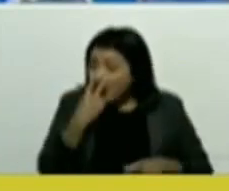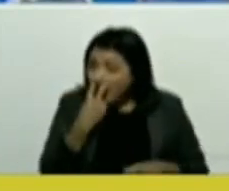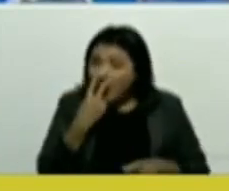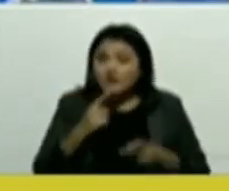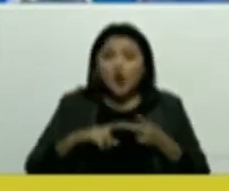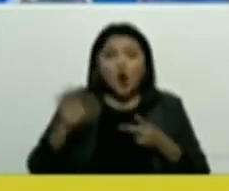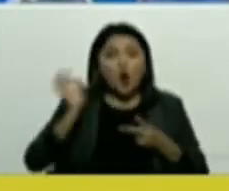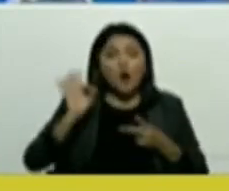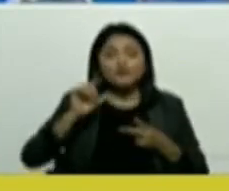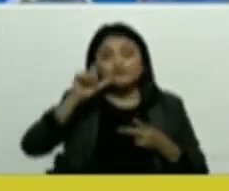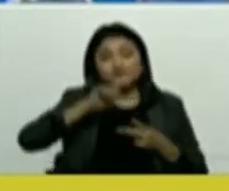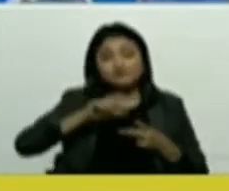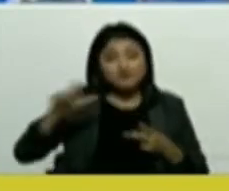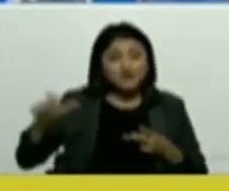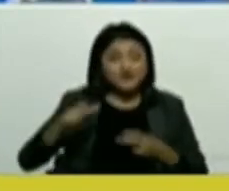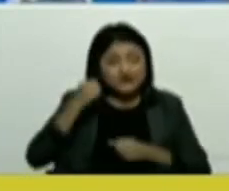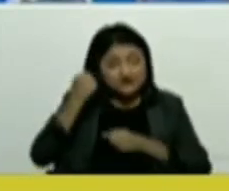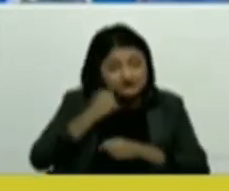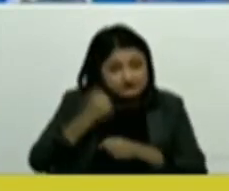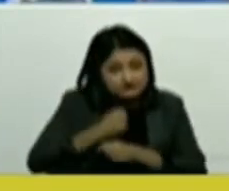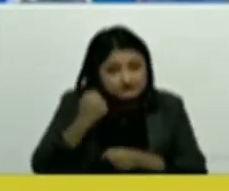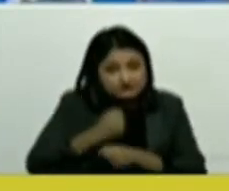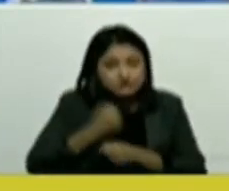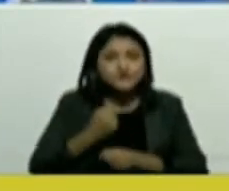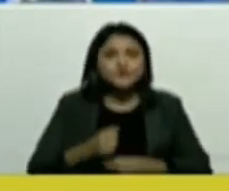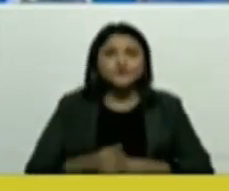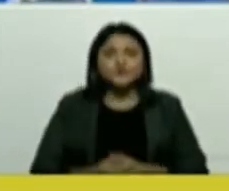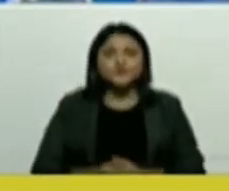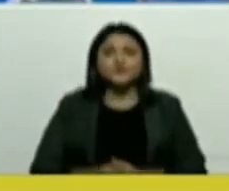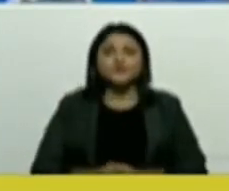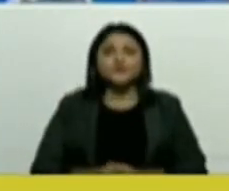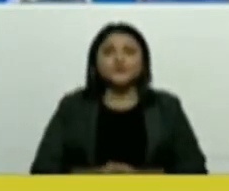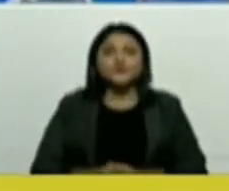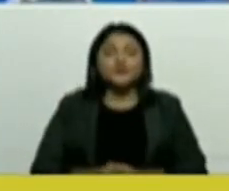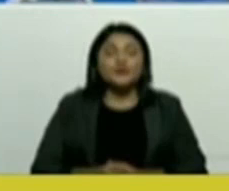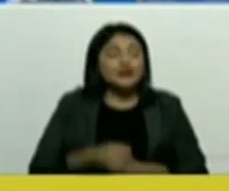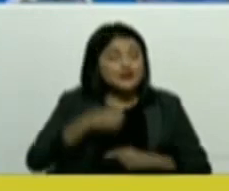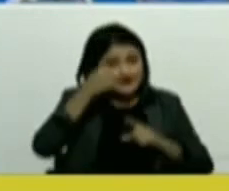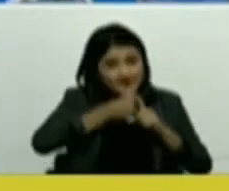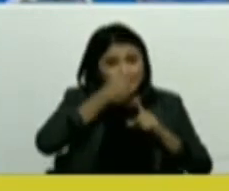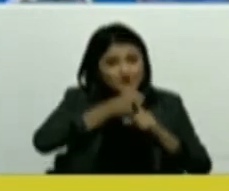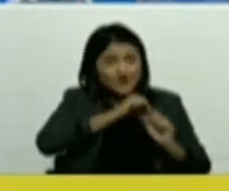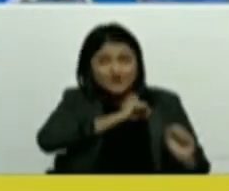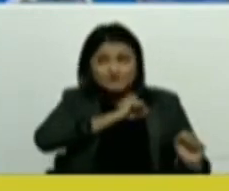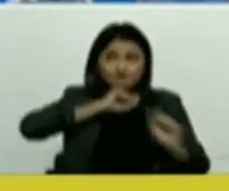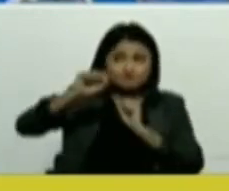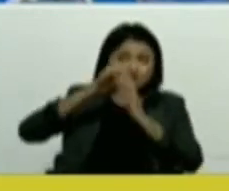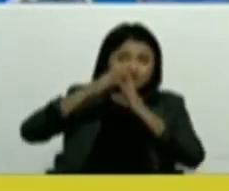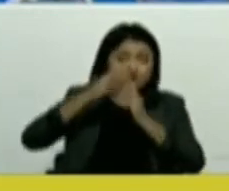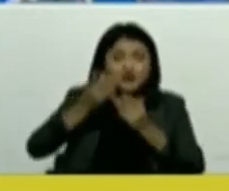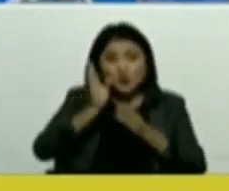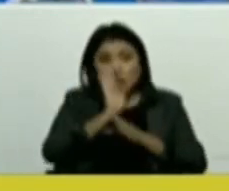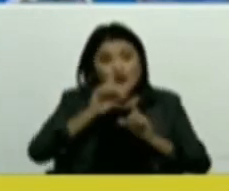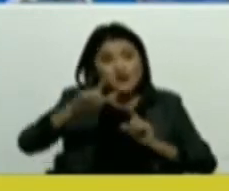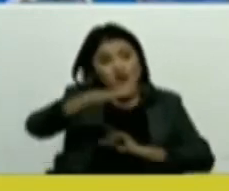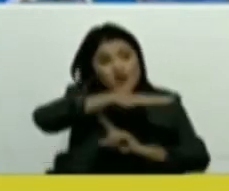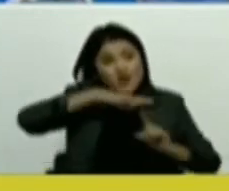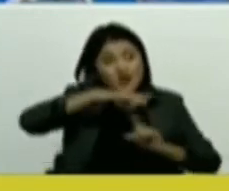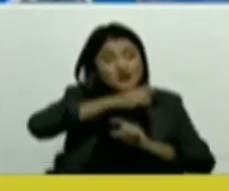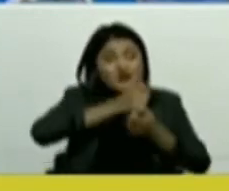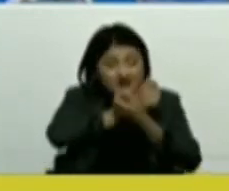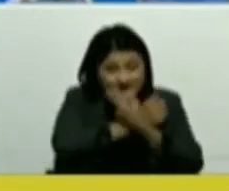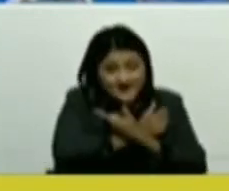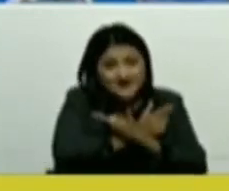los trabajadores, to fight imperialism, to defend sovereignty and independence, para luchar contra el imperialismo y defender